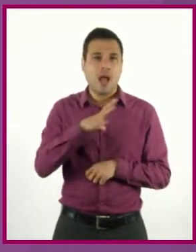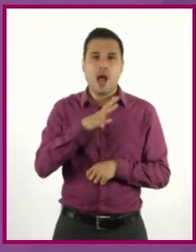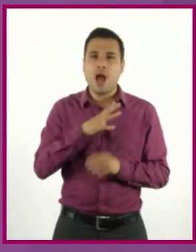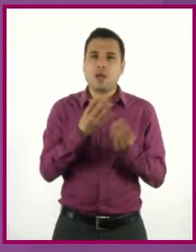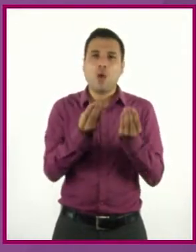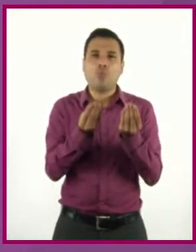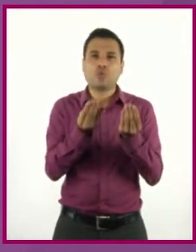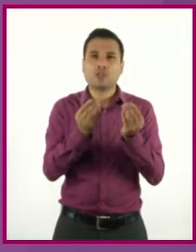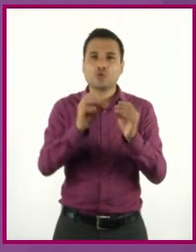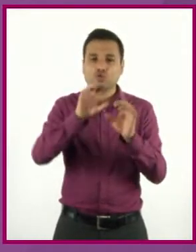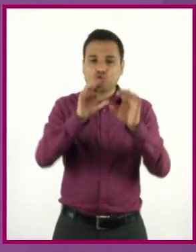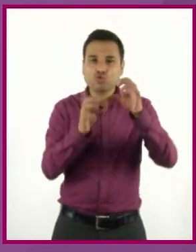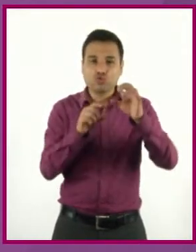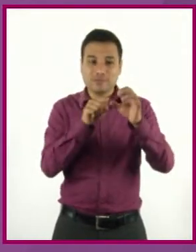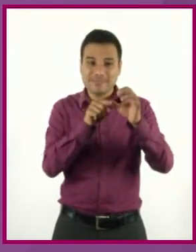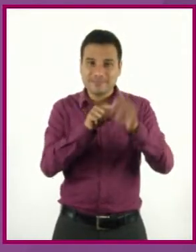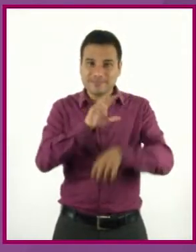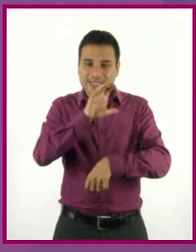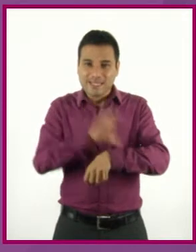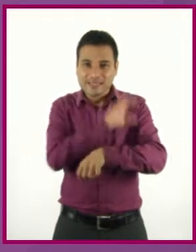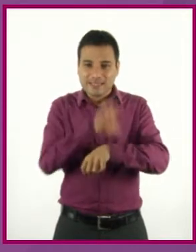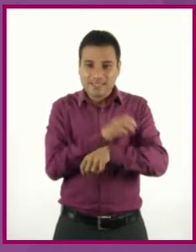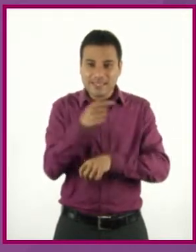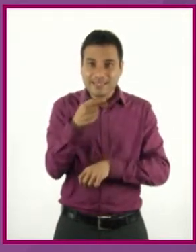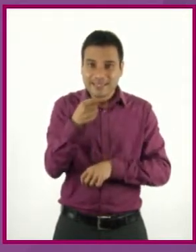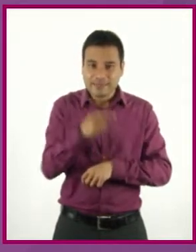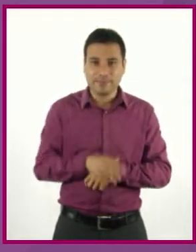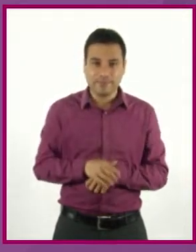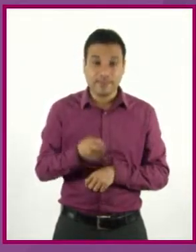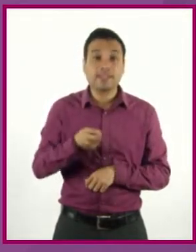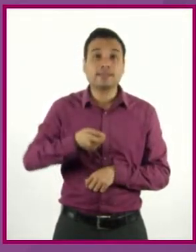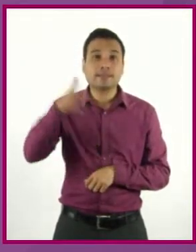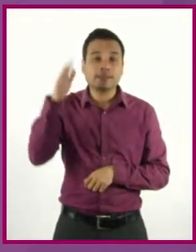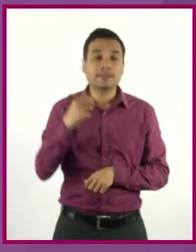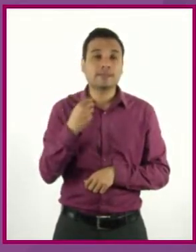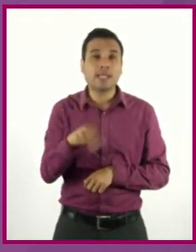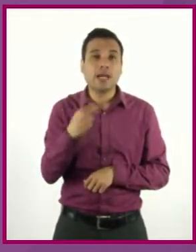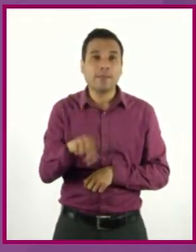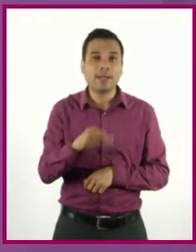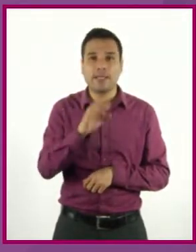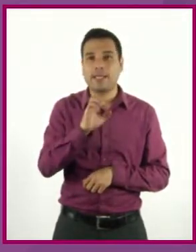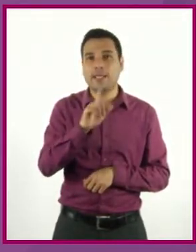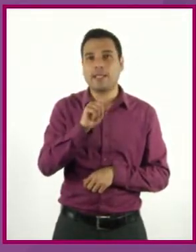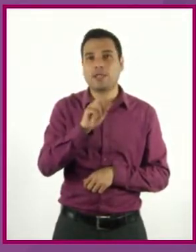ligeras con carga eléctrica negativa, que fueron llamados electrones.